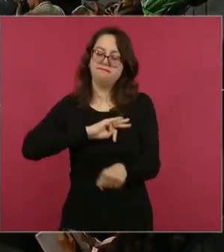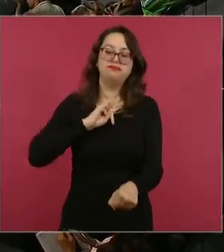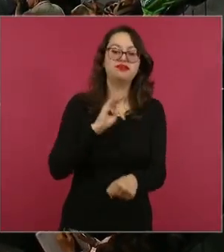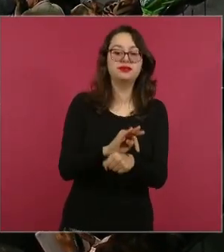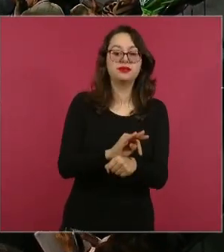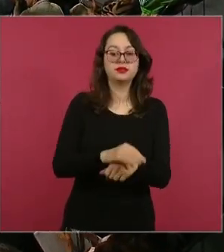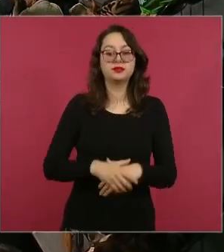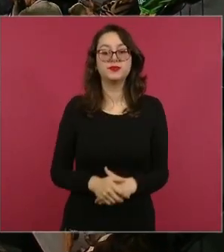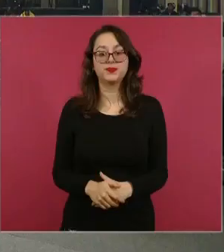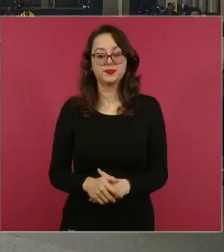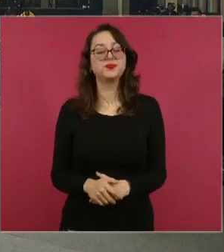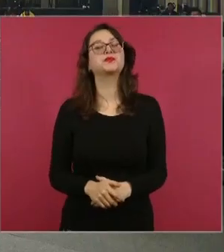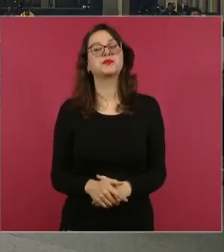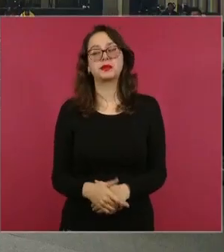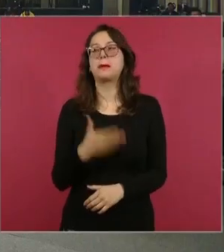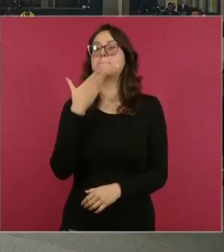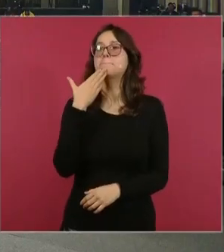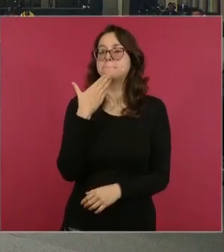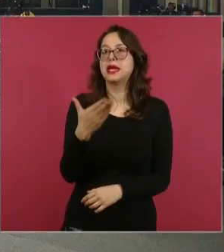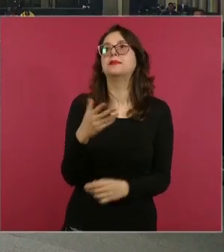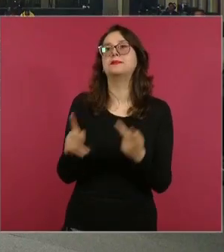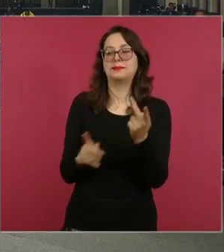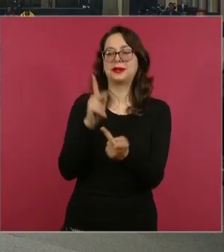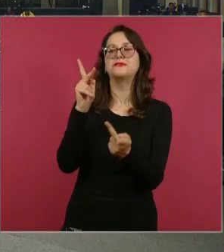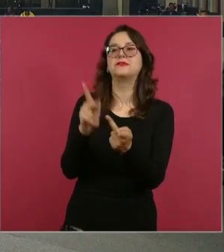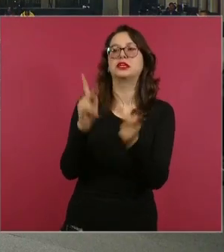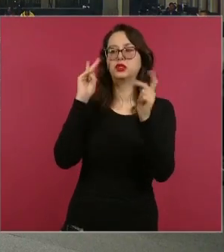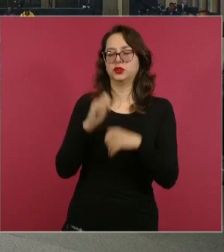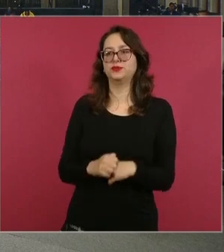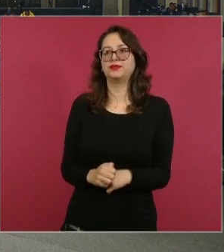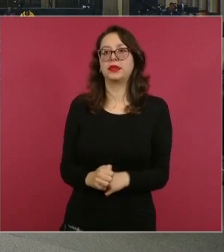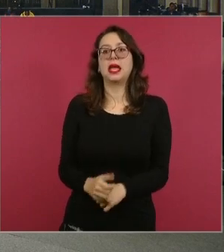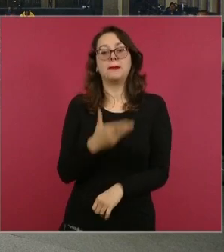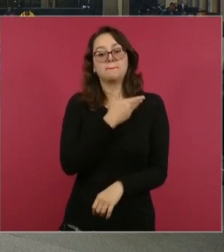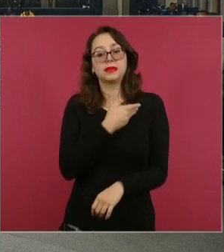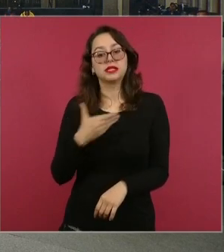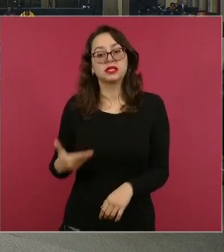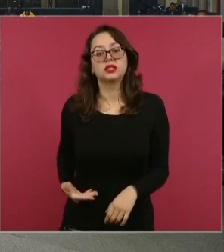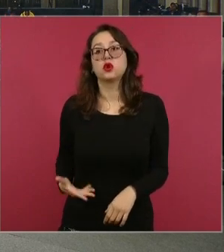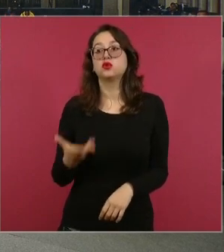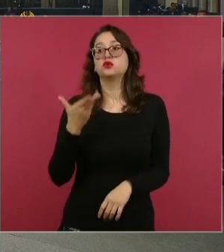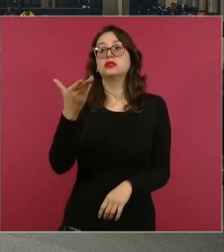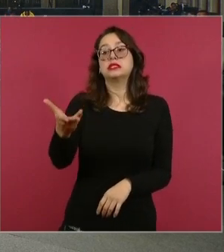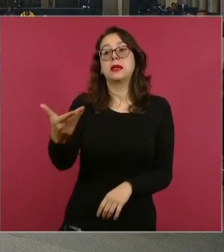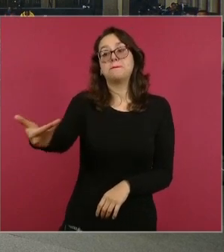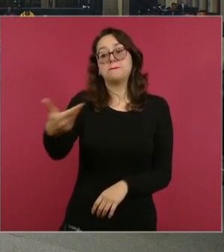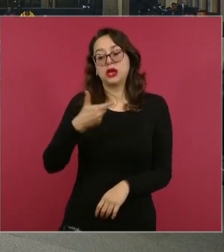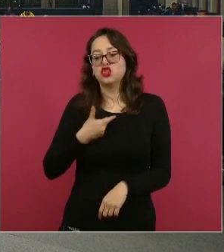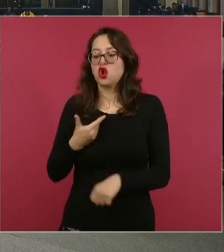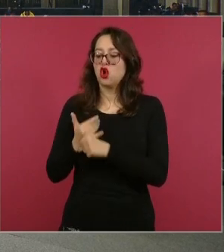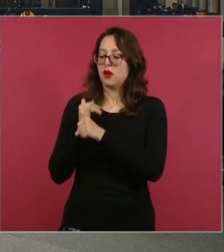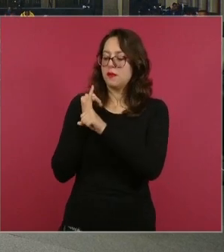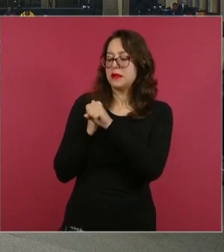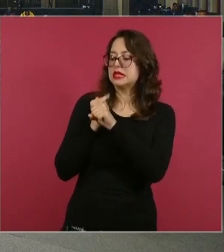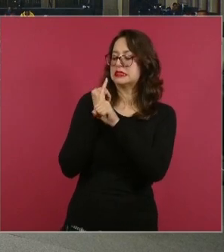presidente y finalmente usted nos ha pedido aquí eh investiguemos eh De dónde tienen tantos millones